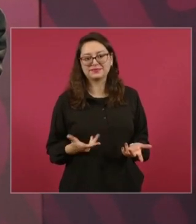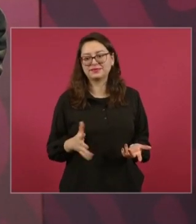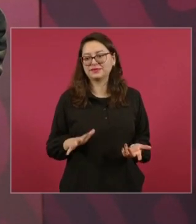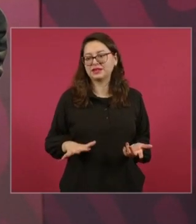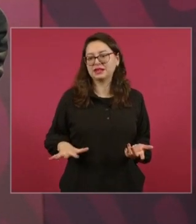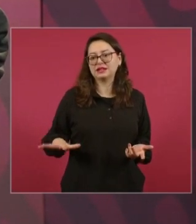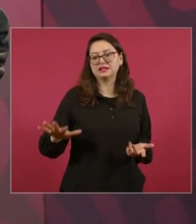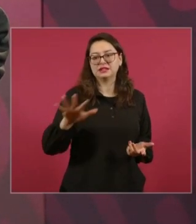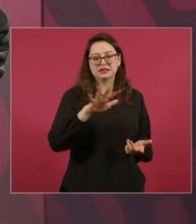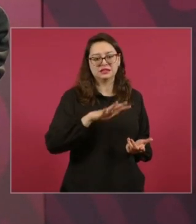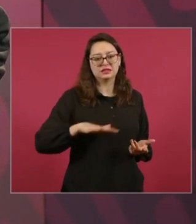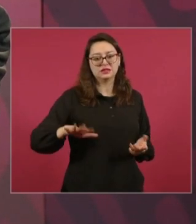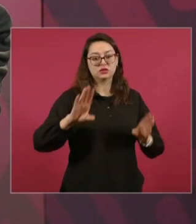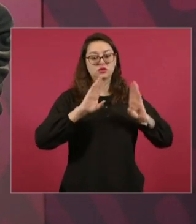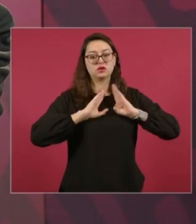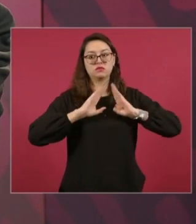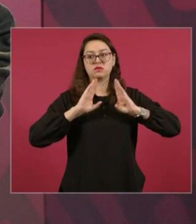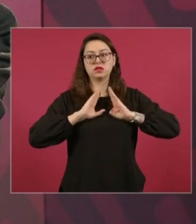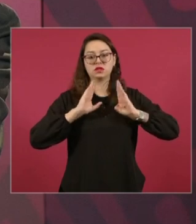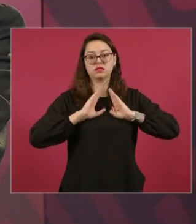militar del norte